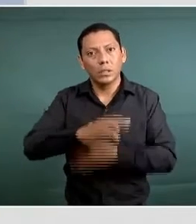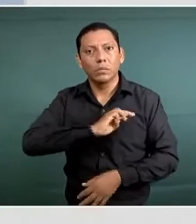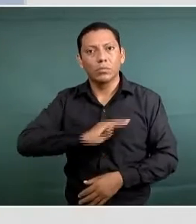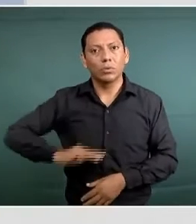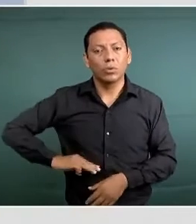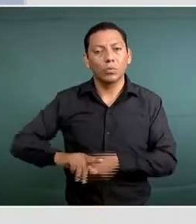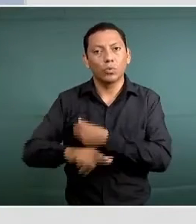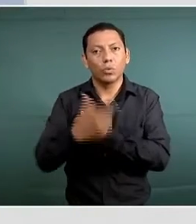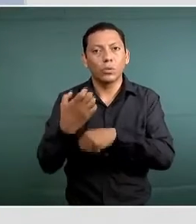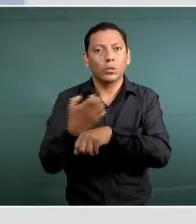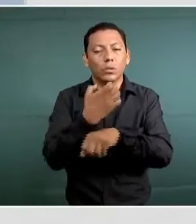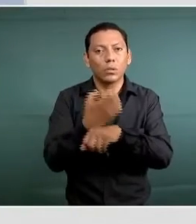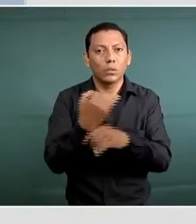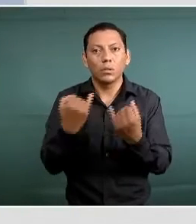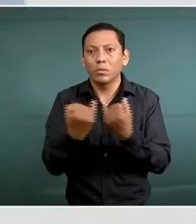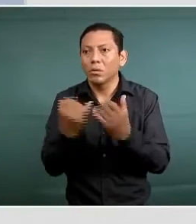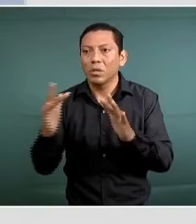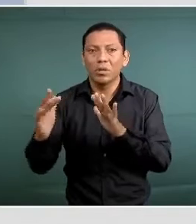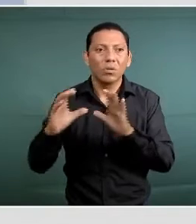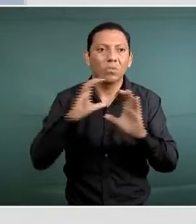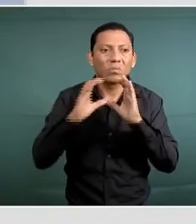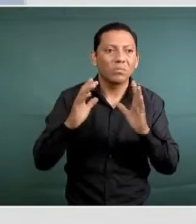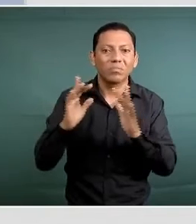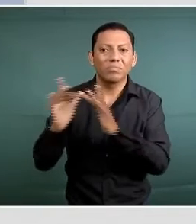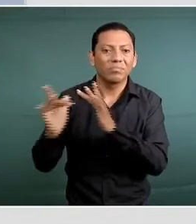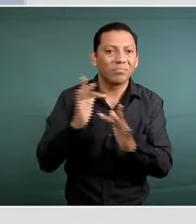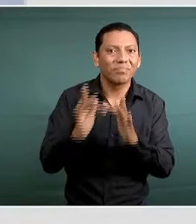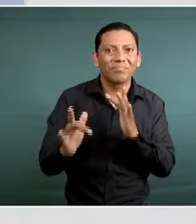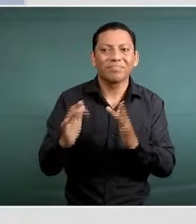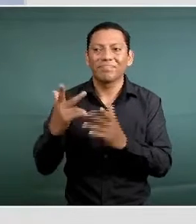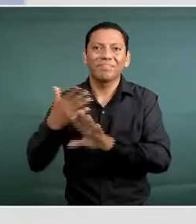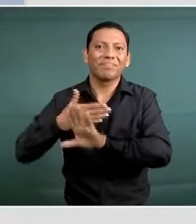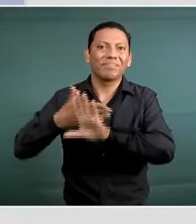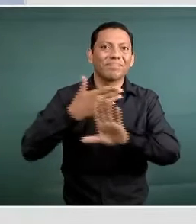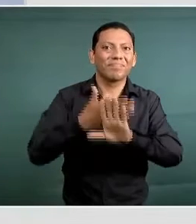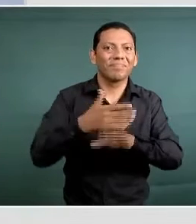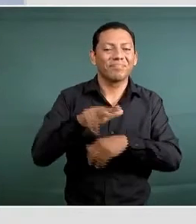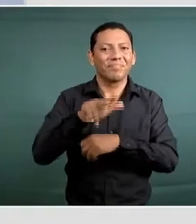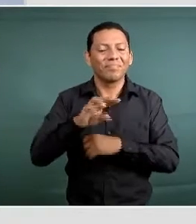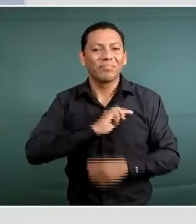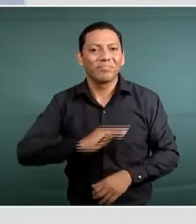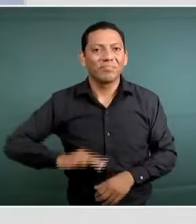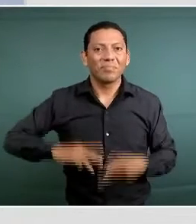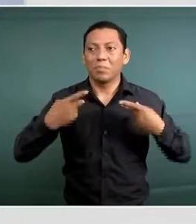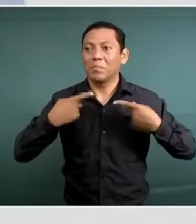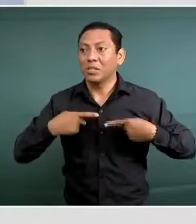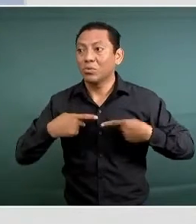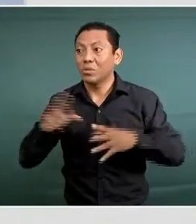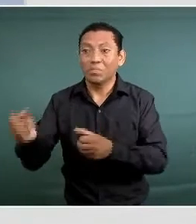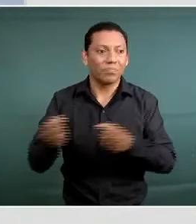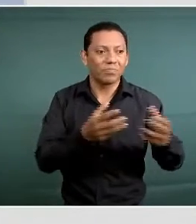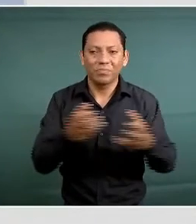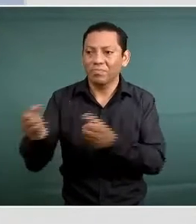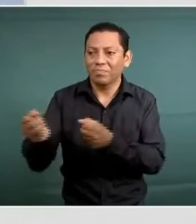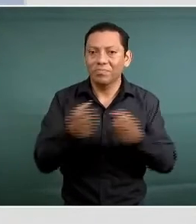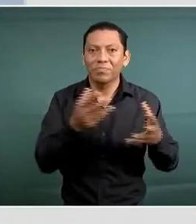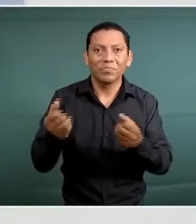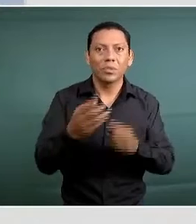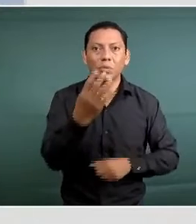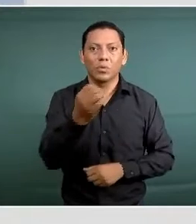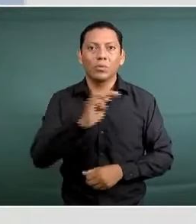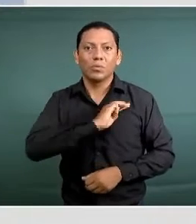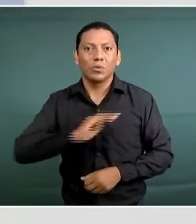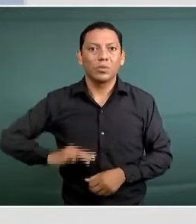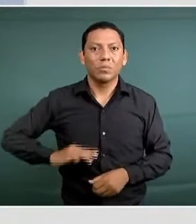doce estados, vías de comunicación afectadas en dieciocho municipios de cinco estados, personas evacuadas en nueve municipios